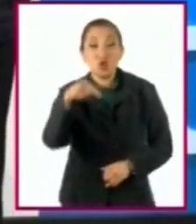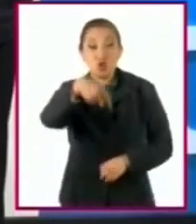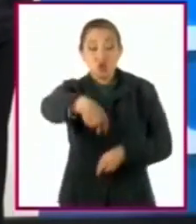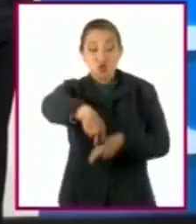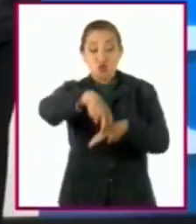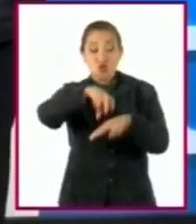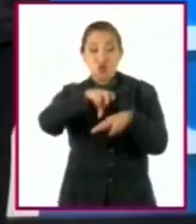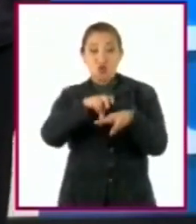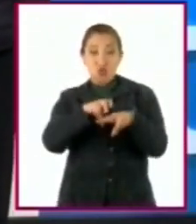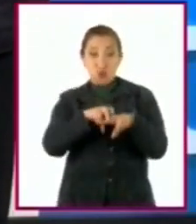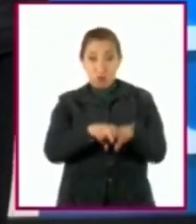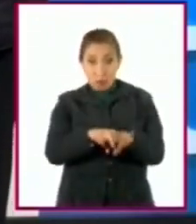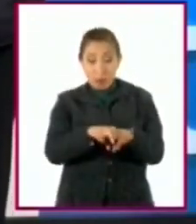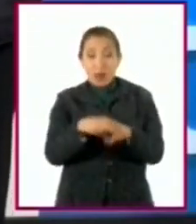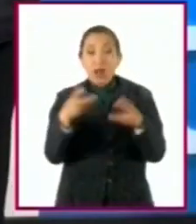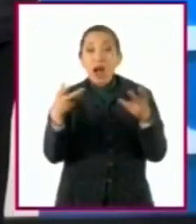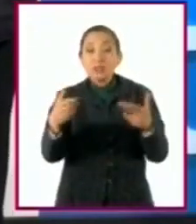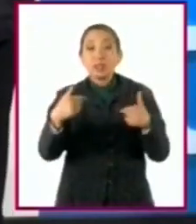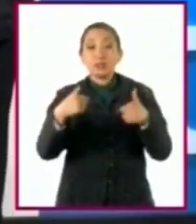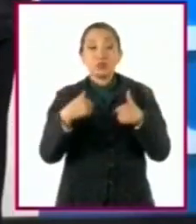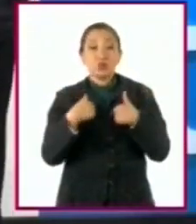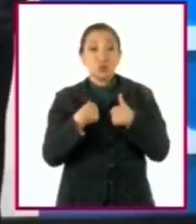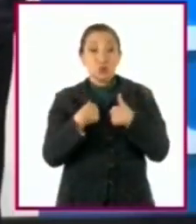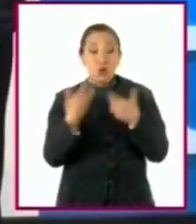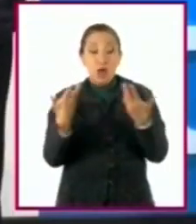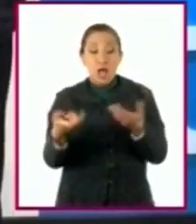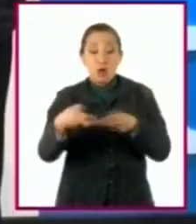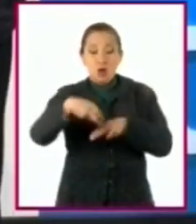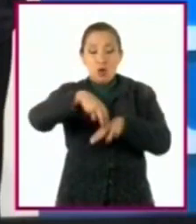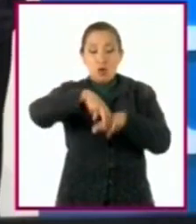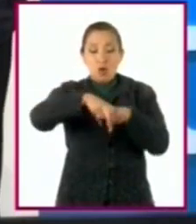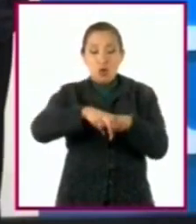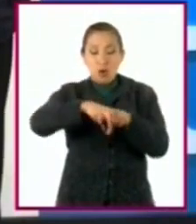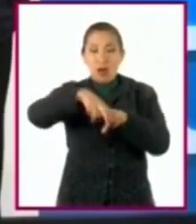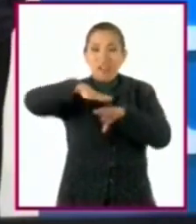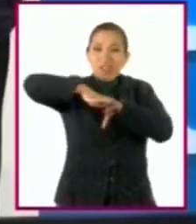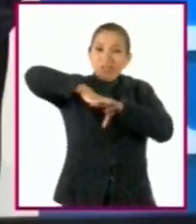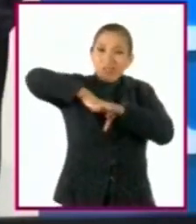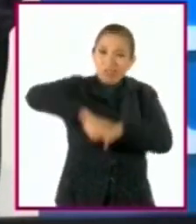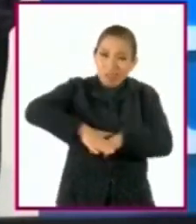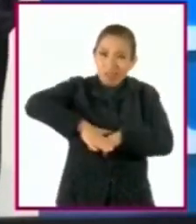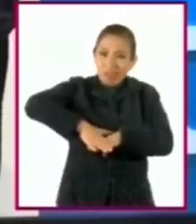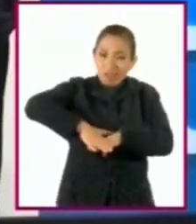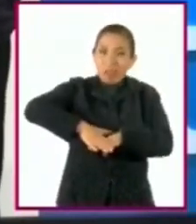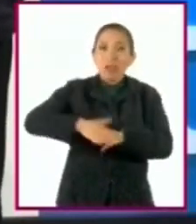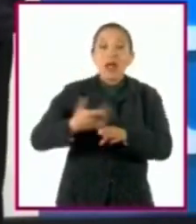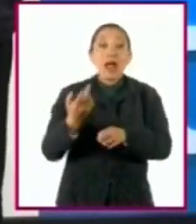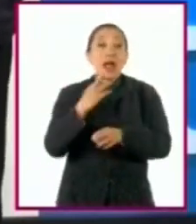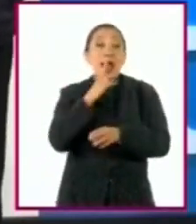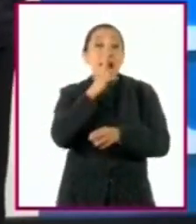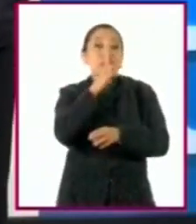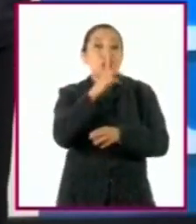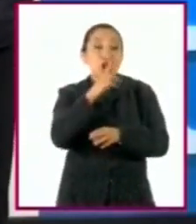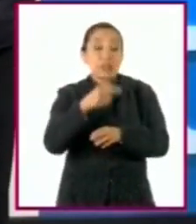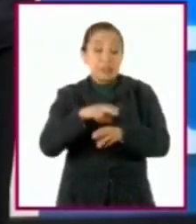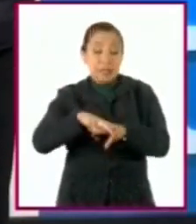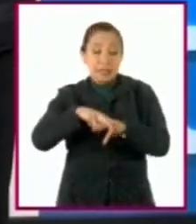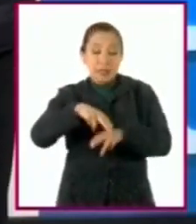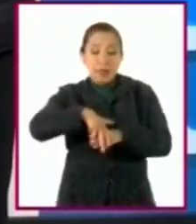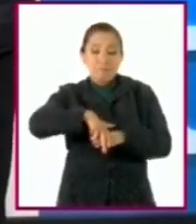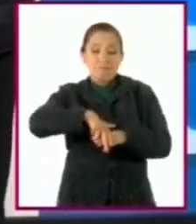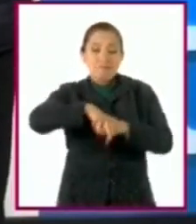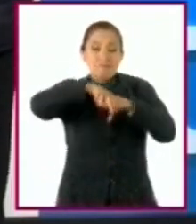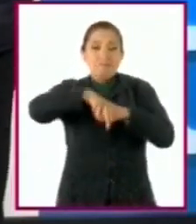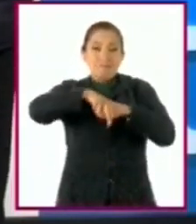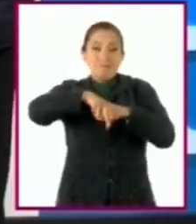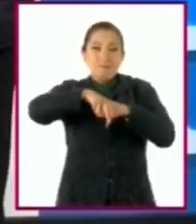en una silla, la acción consiste en que ejerces una fuerza sobre ella. La reacción es que la silla ejerce una fuerza